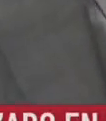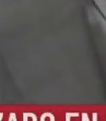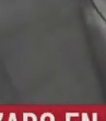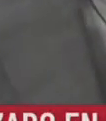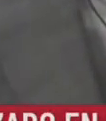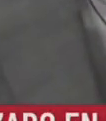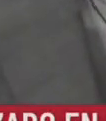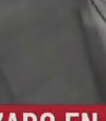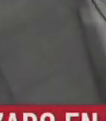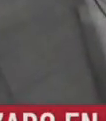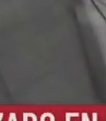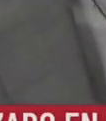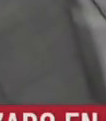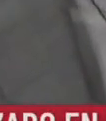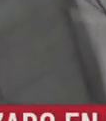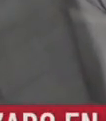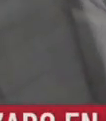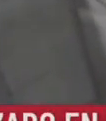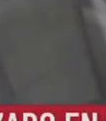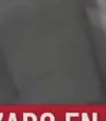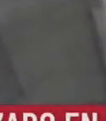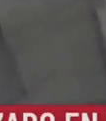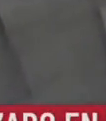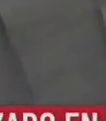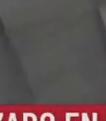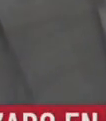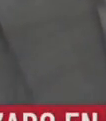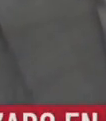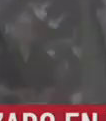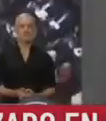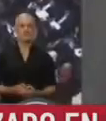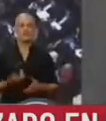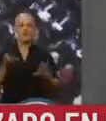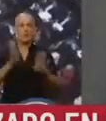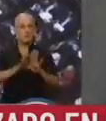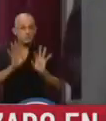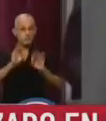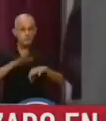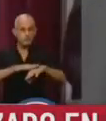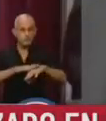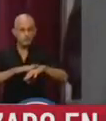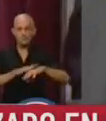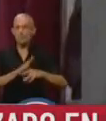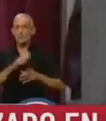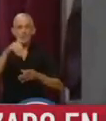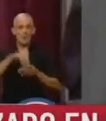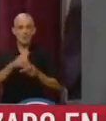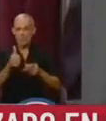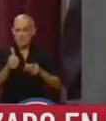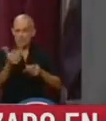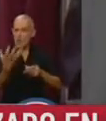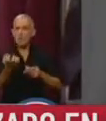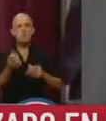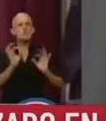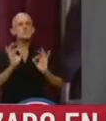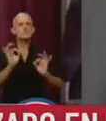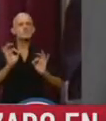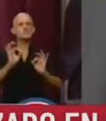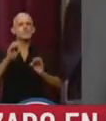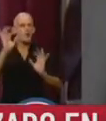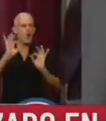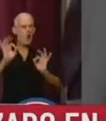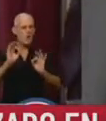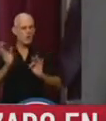el que gobierna tiene mucha responsabilidad. Algunos lujos no se puede dar. Si además es minoría, tiene que tener control de lengua. Mario, ¿cómo